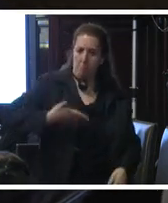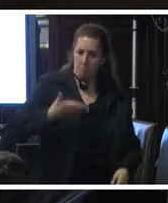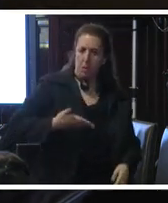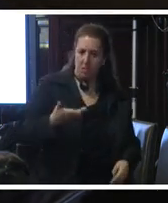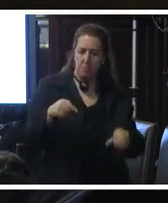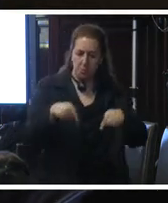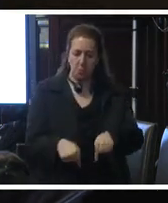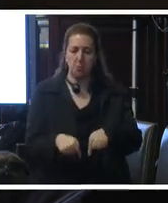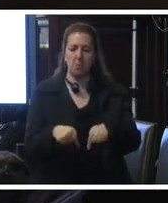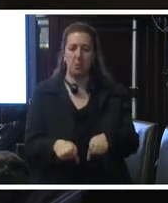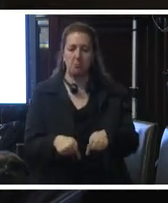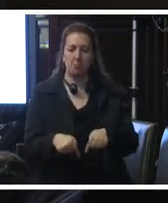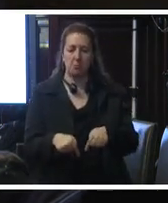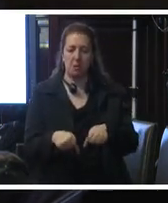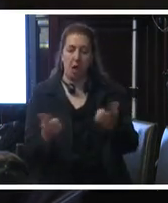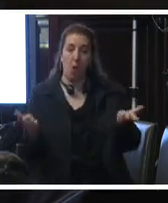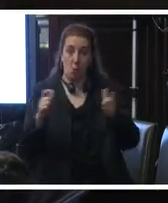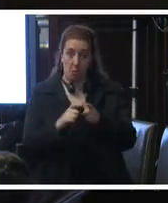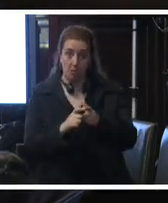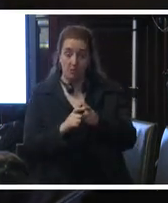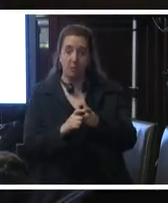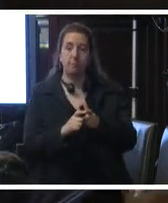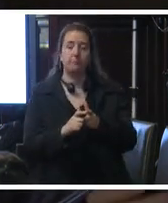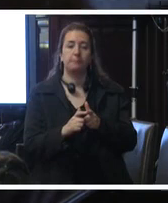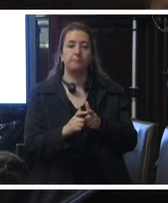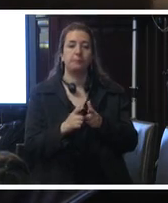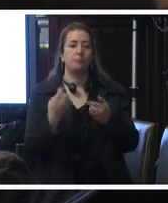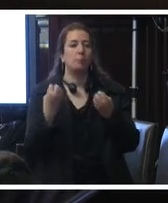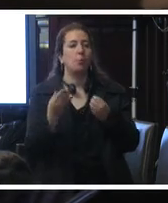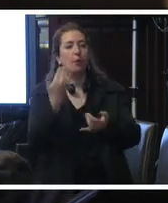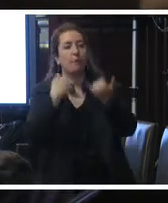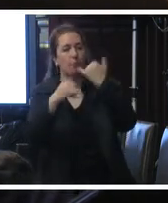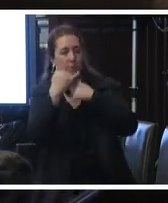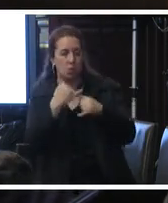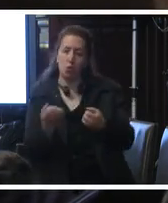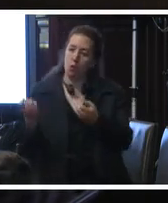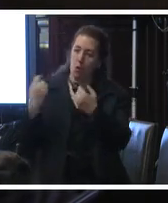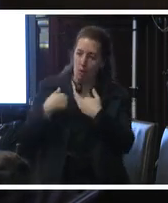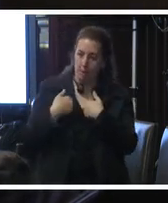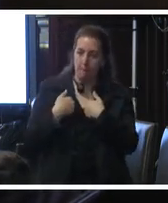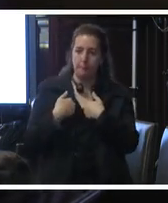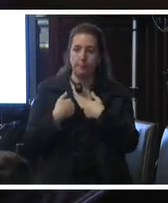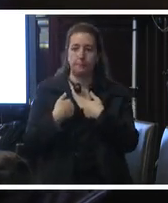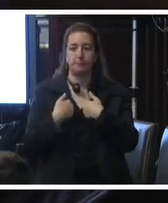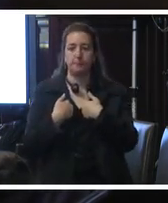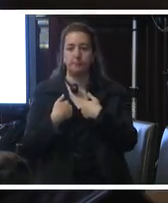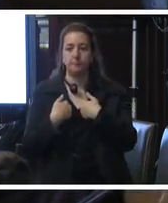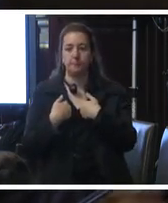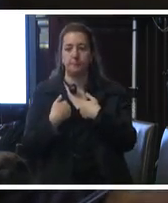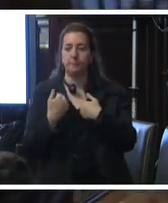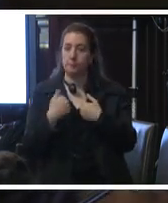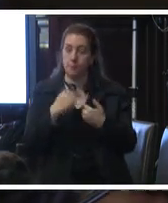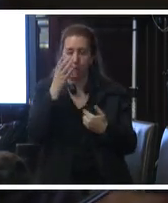en esta audiencia, el que por la información que nos proporcionan,